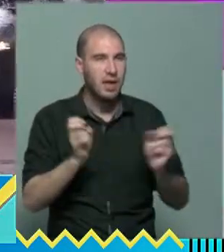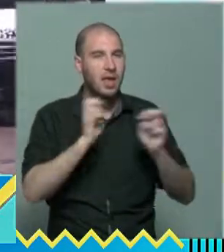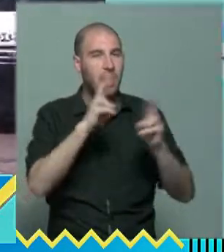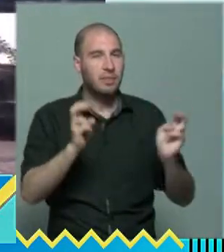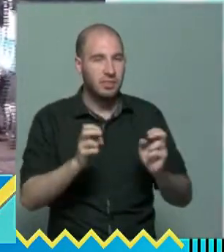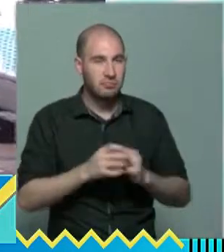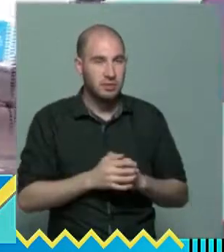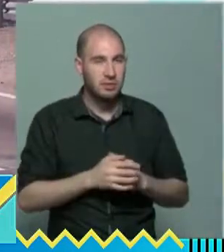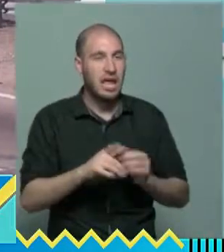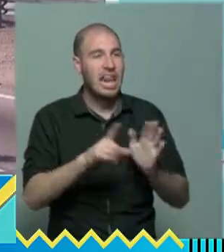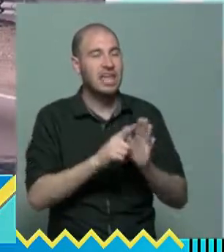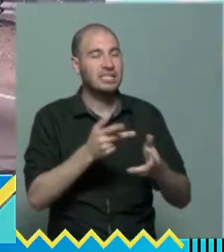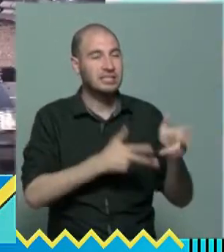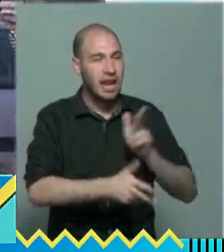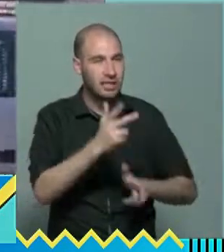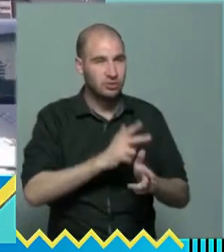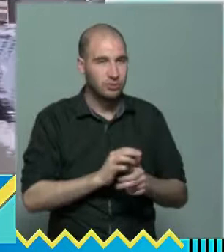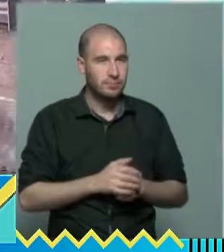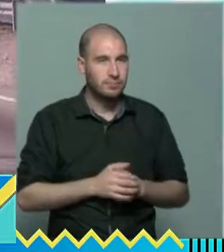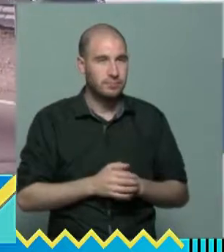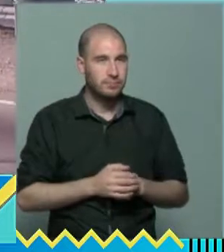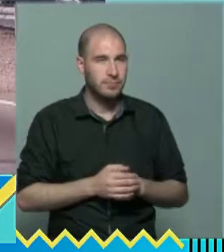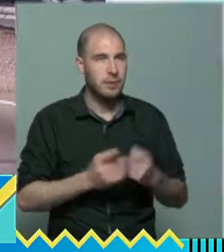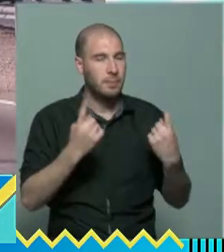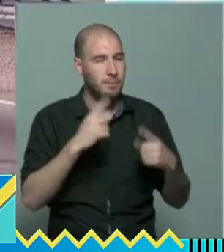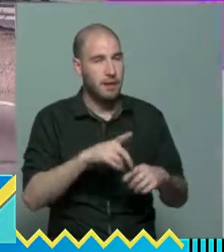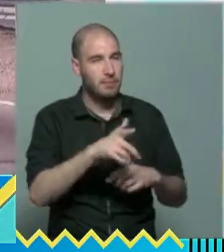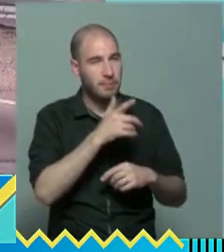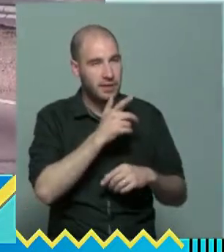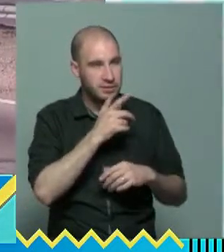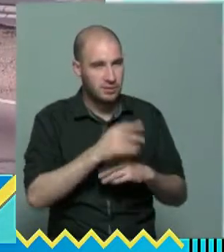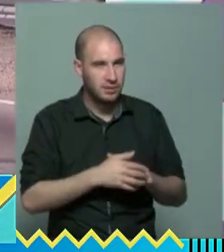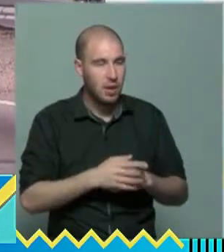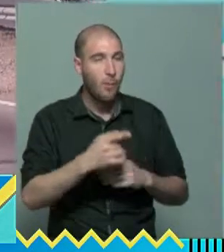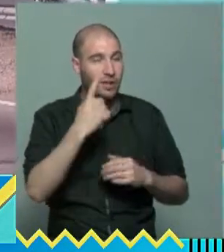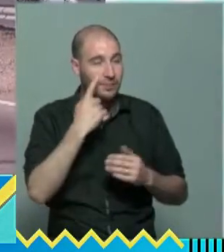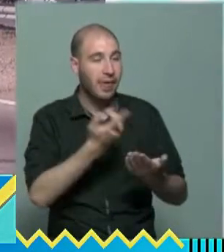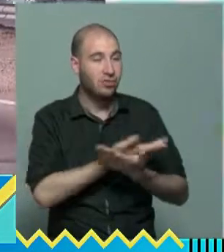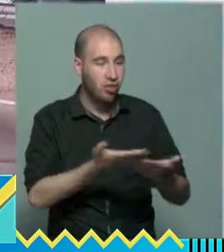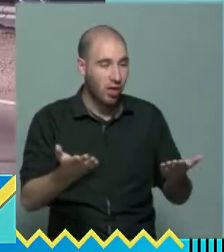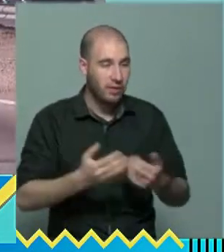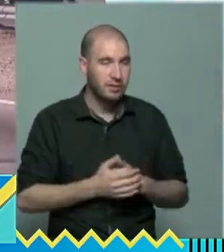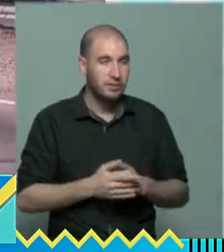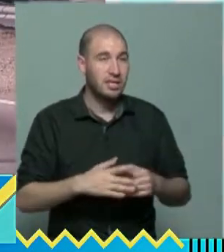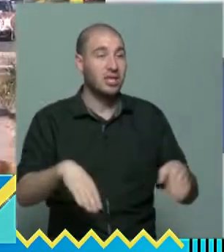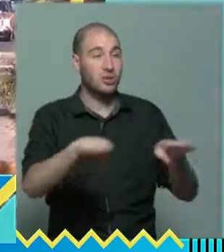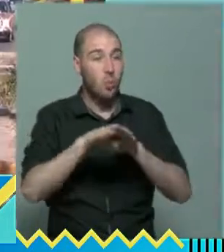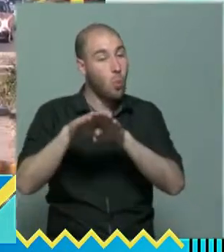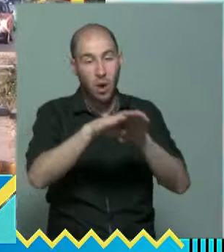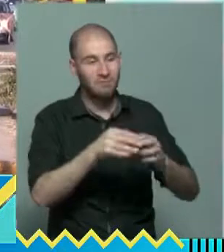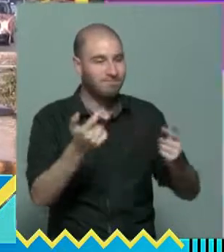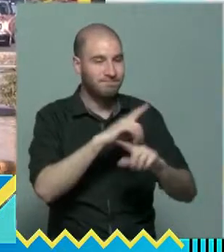respecto a esta nueva ley de tránsito, pero deduzco que no todos los municipios están en equidad de